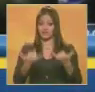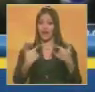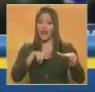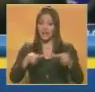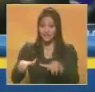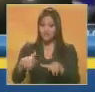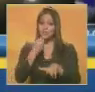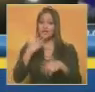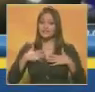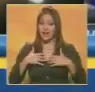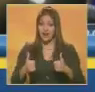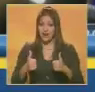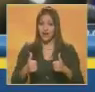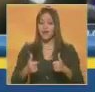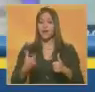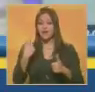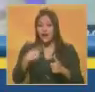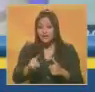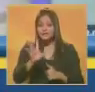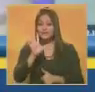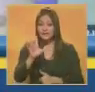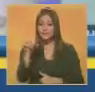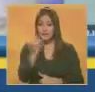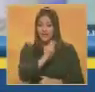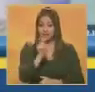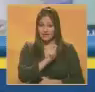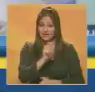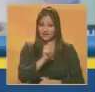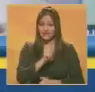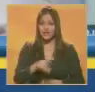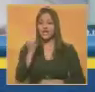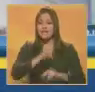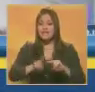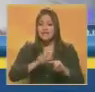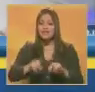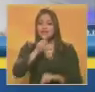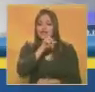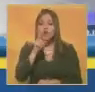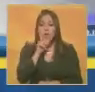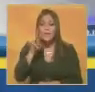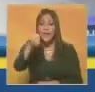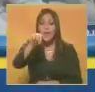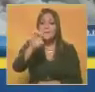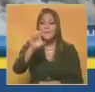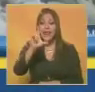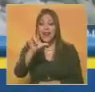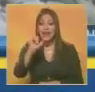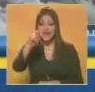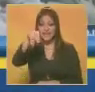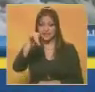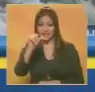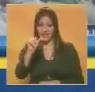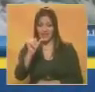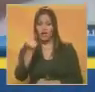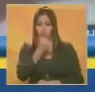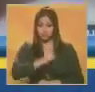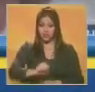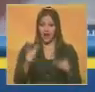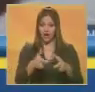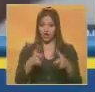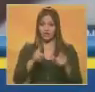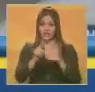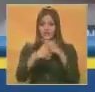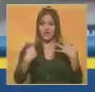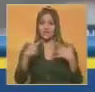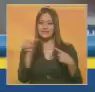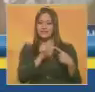de Los Ángeles, donde permaneció internado durante 5 meses. La pequeña, de nombre Melinda Star Guido, nació en agosto pasado con 16